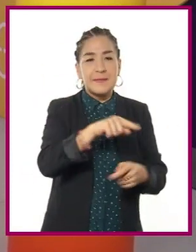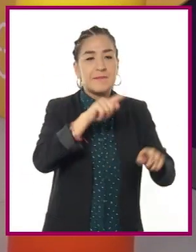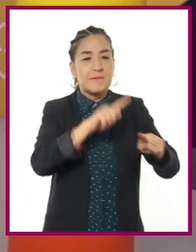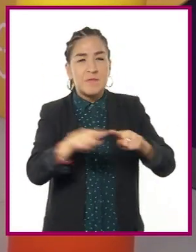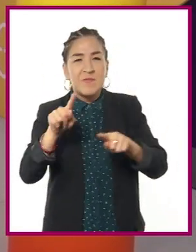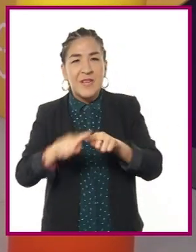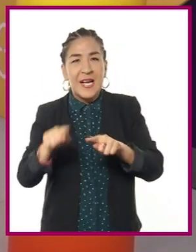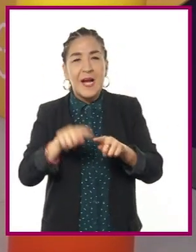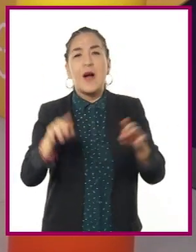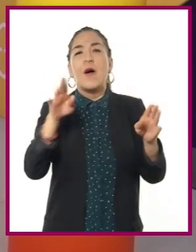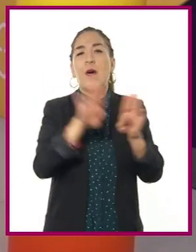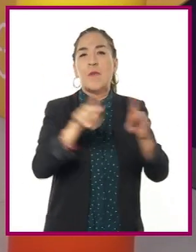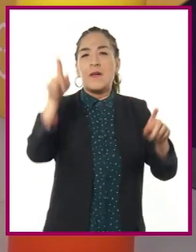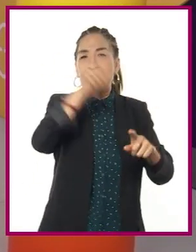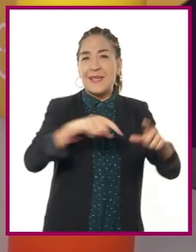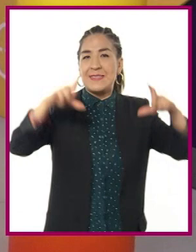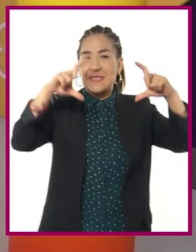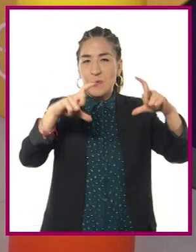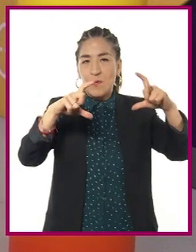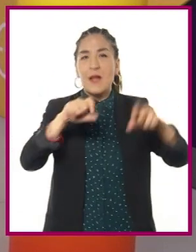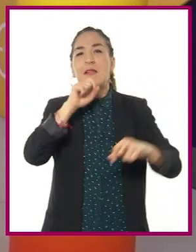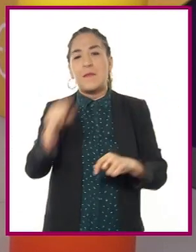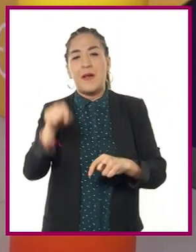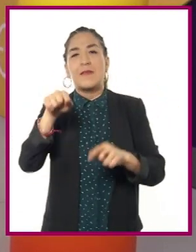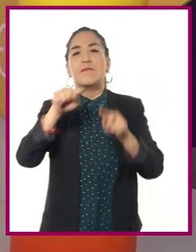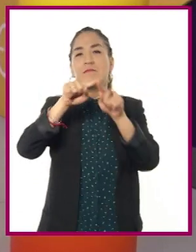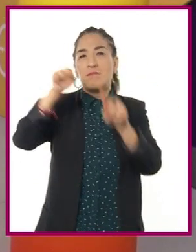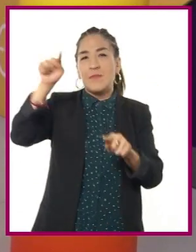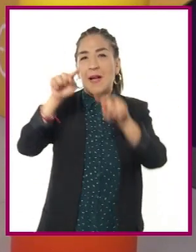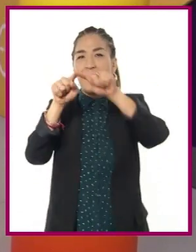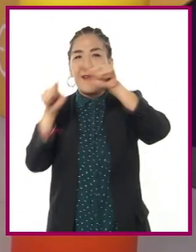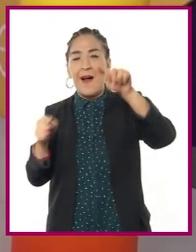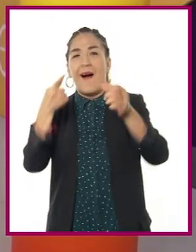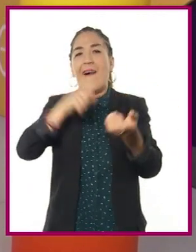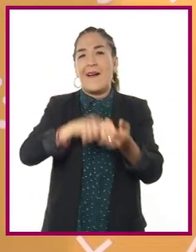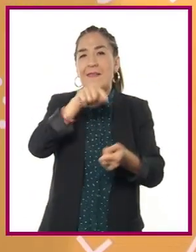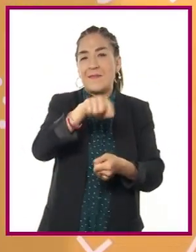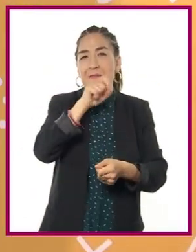de una circunferencia y el polígono inscrito en ella.